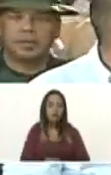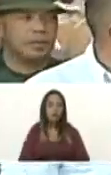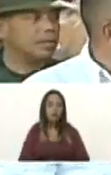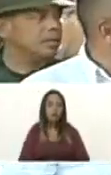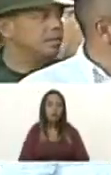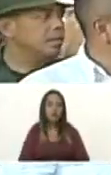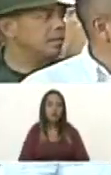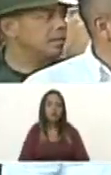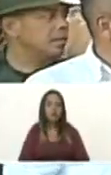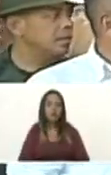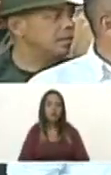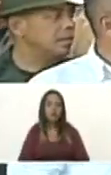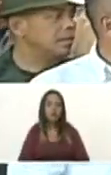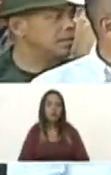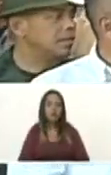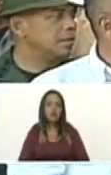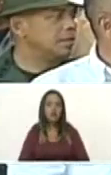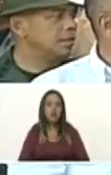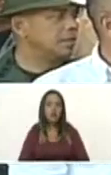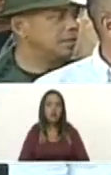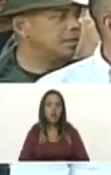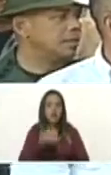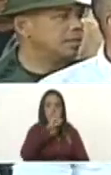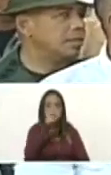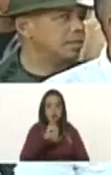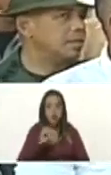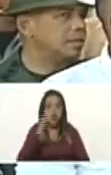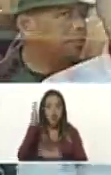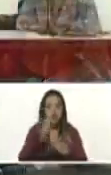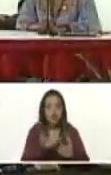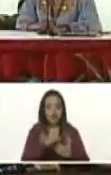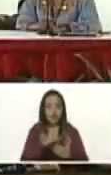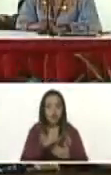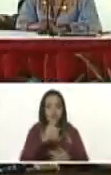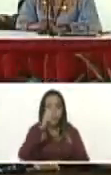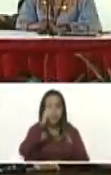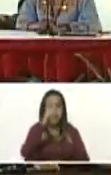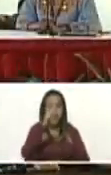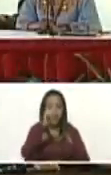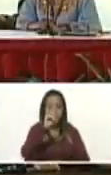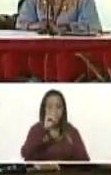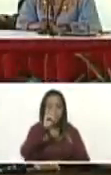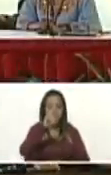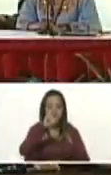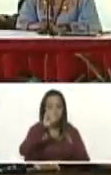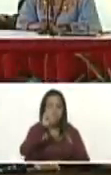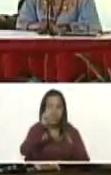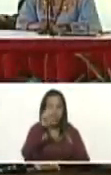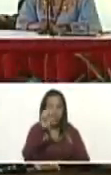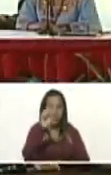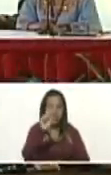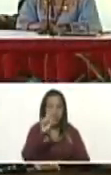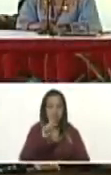Amado. Y del Zulia vino Keirinet Fernández.